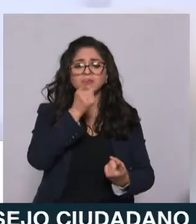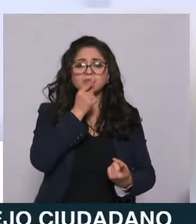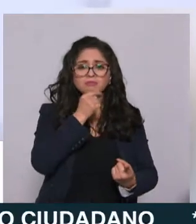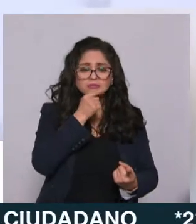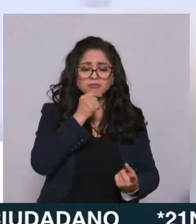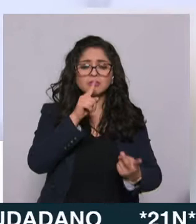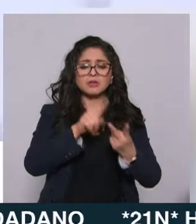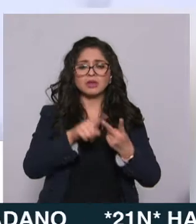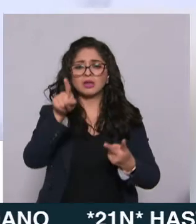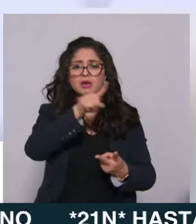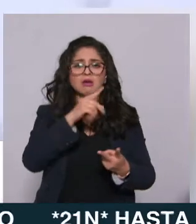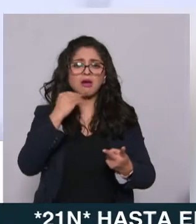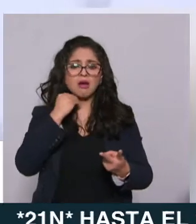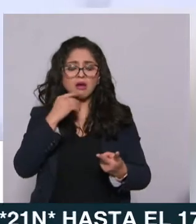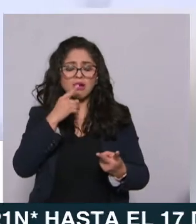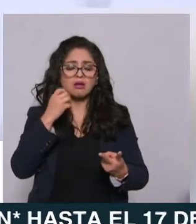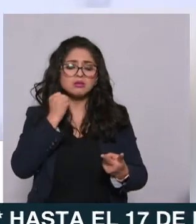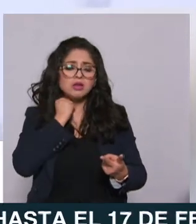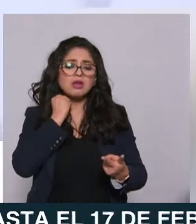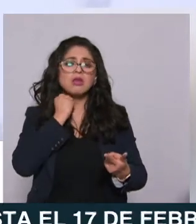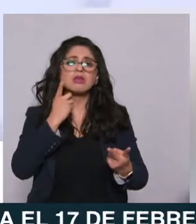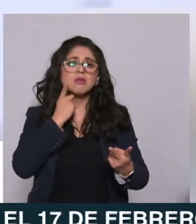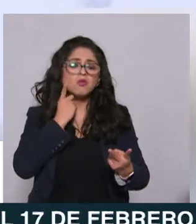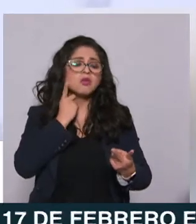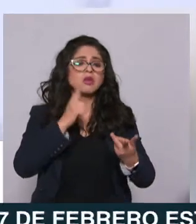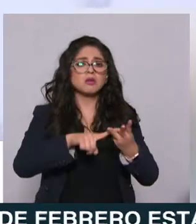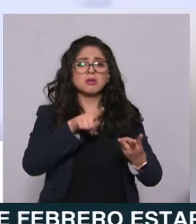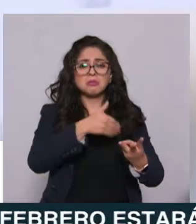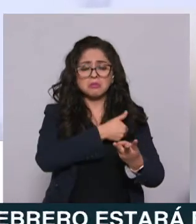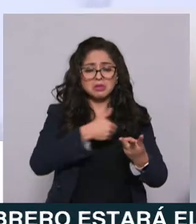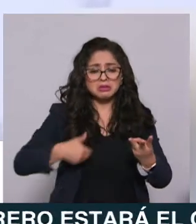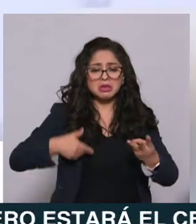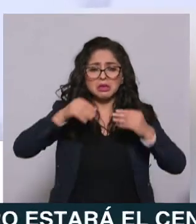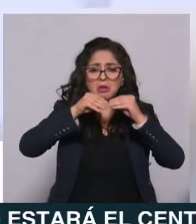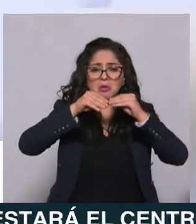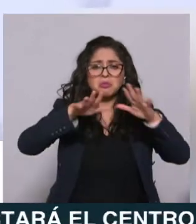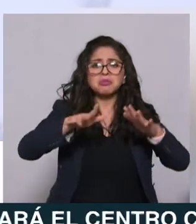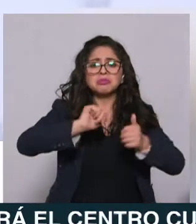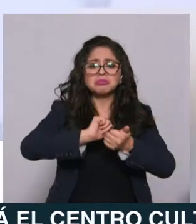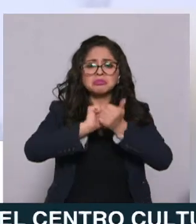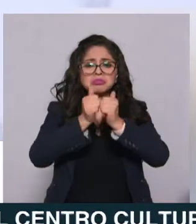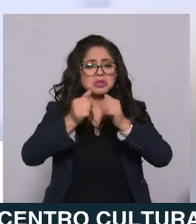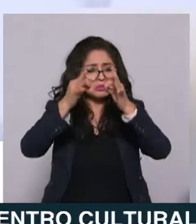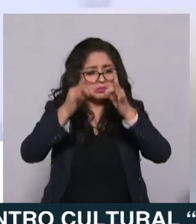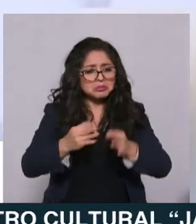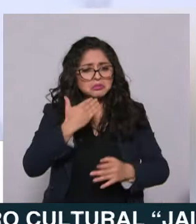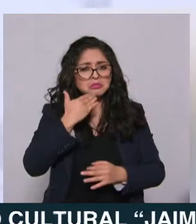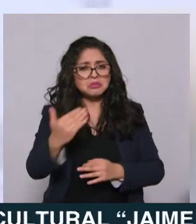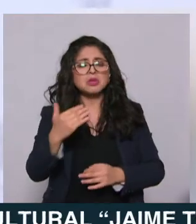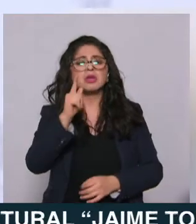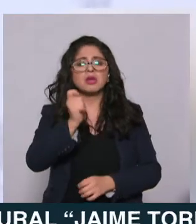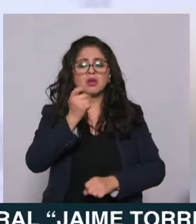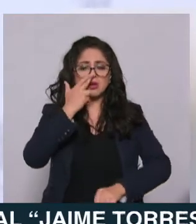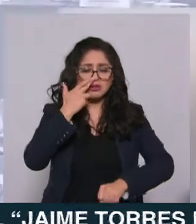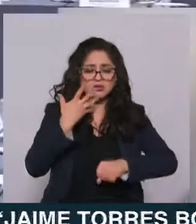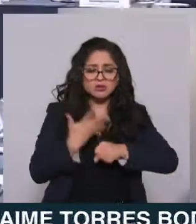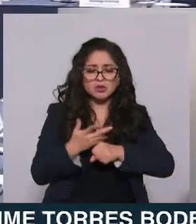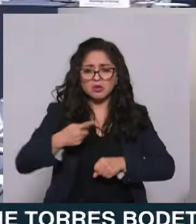y el Ejecutivo nos transmiten un mensaje de estabilidad, integridad, compromiso y